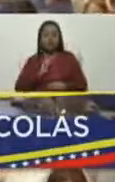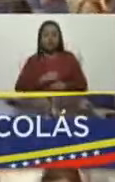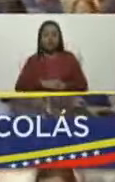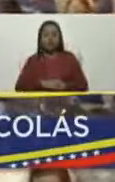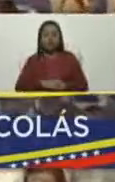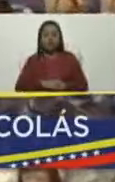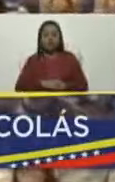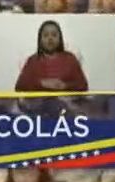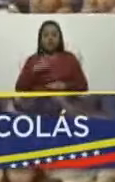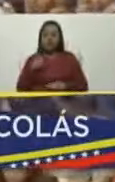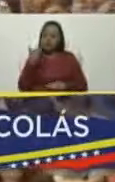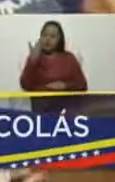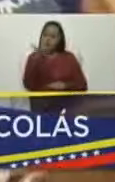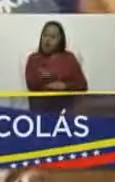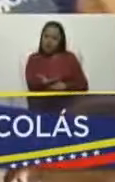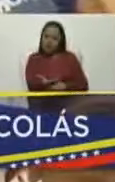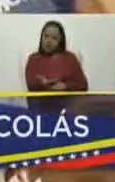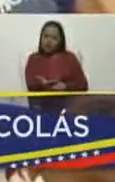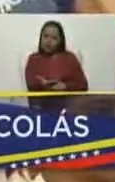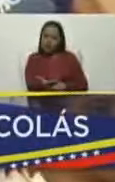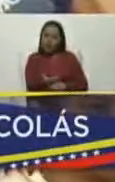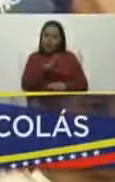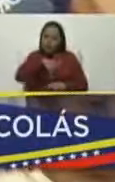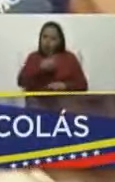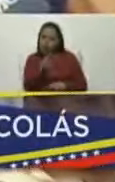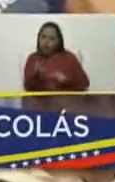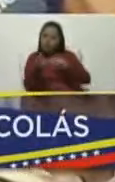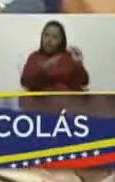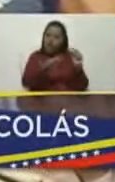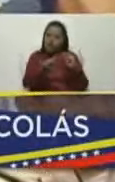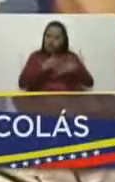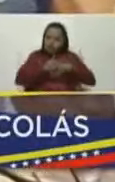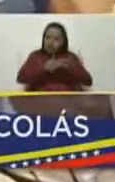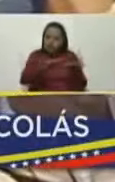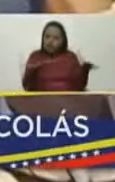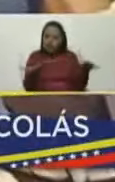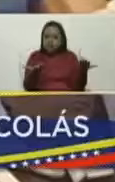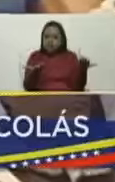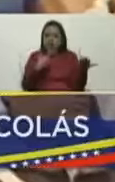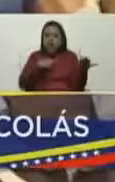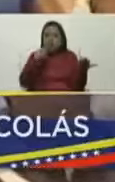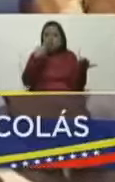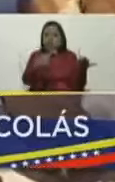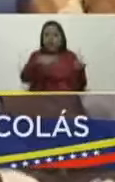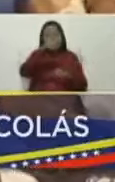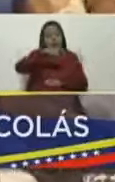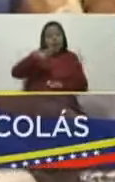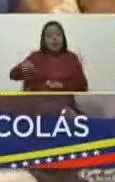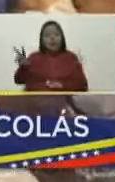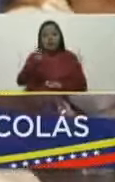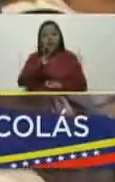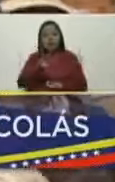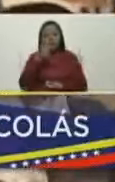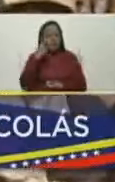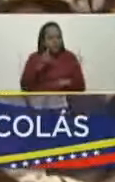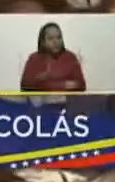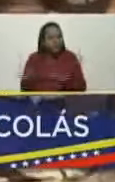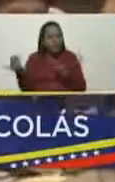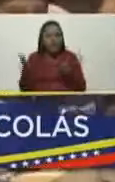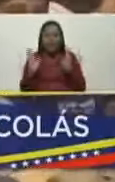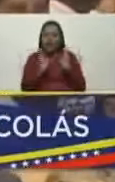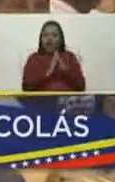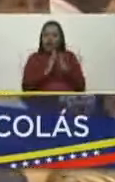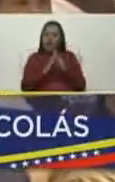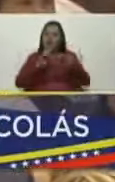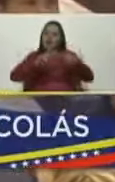Yo tiendo mi mano al diálogo y le digo al pueblo de Venezuela, vámonos a las casas,